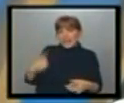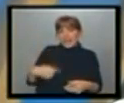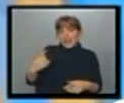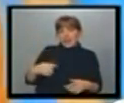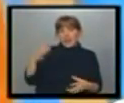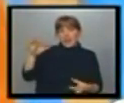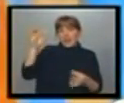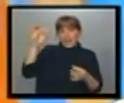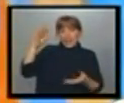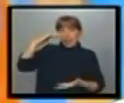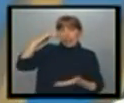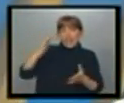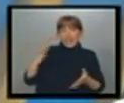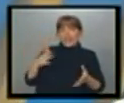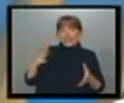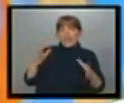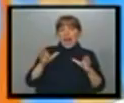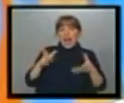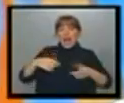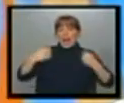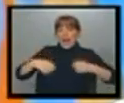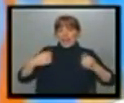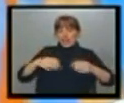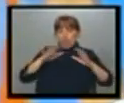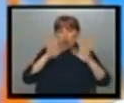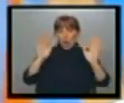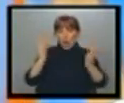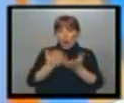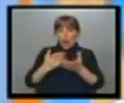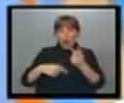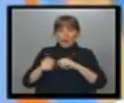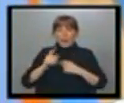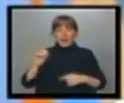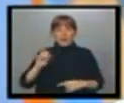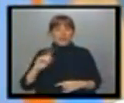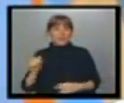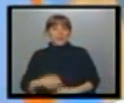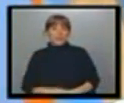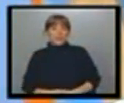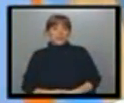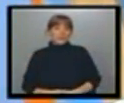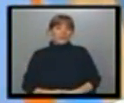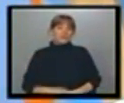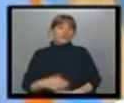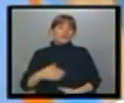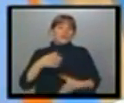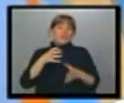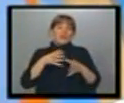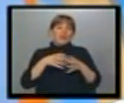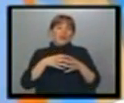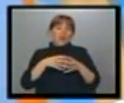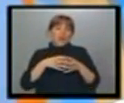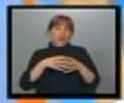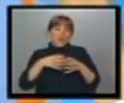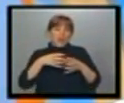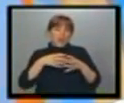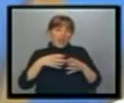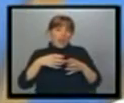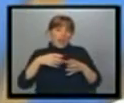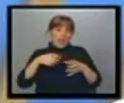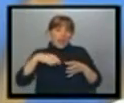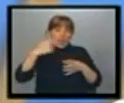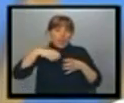sachet. Claro. En cartón ya no compro más. No, incluso cuando tenés, por ejemplo, postrecitos que vienen yogur con cereales o flancito con cereales. Bueno, de hecho